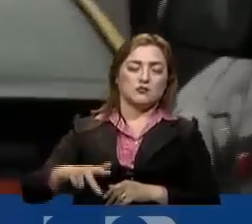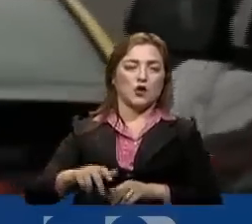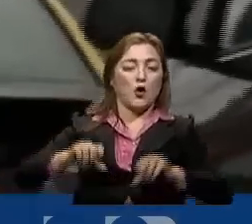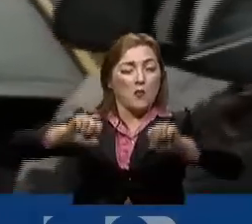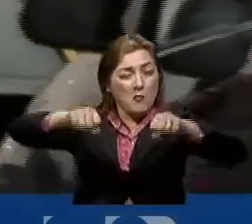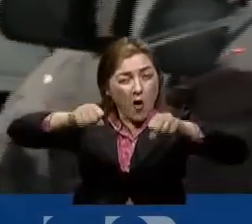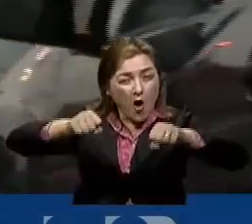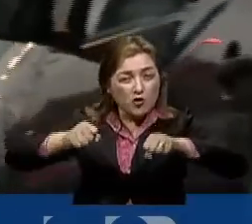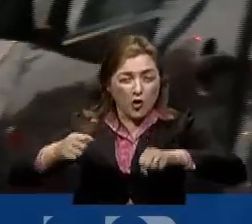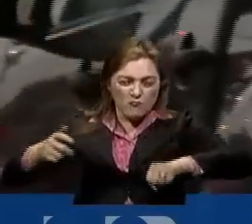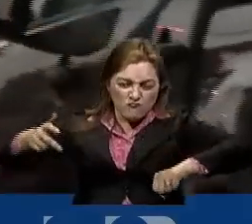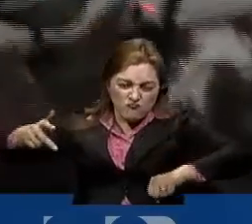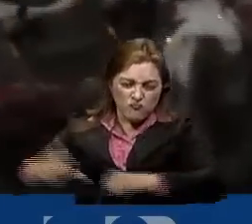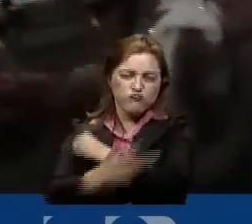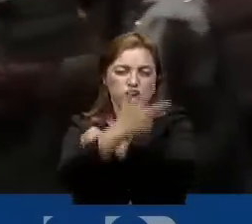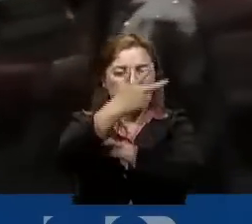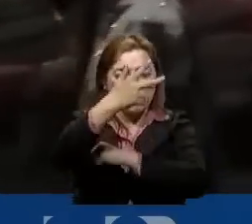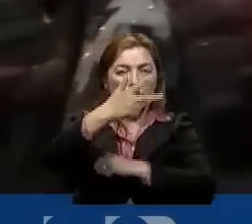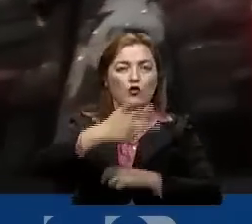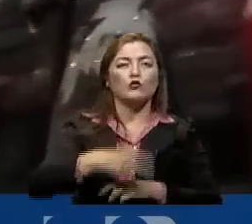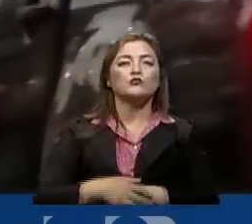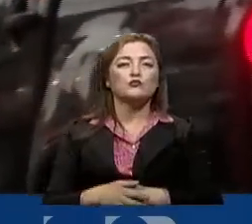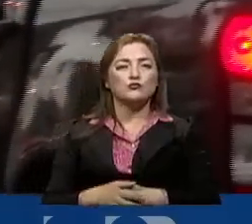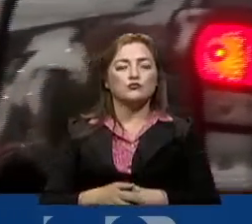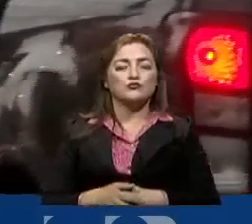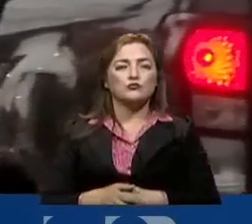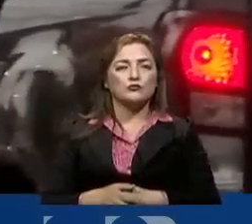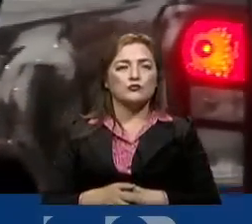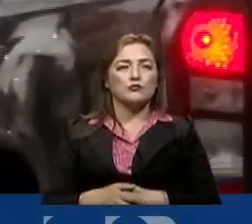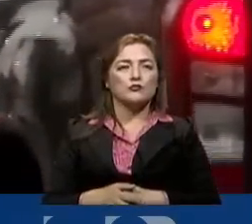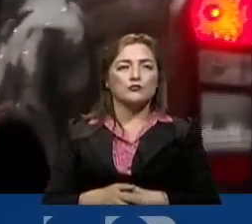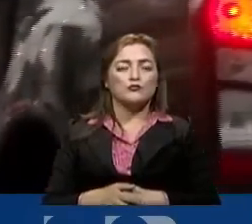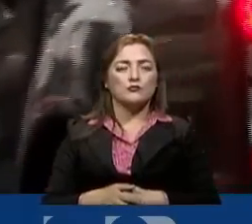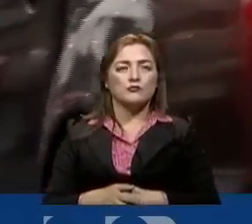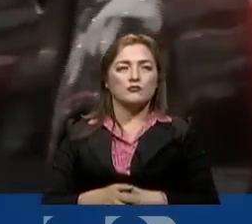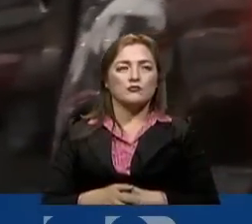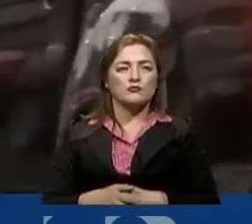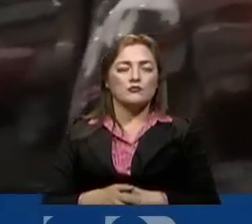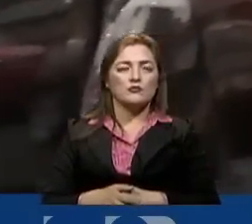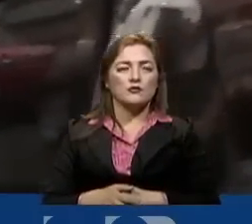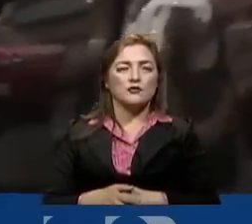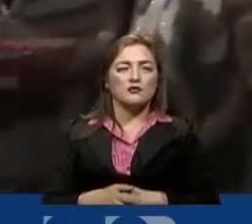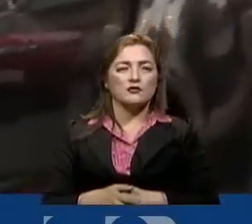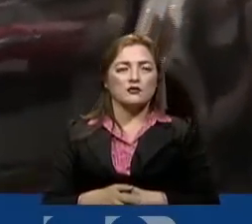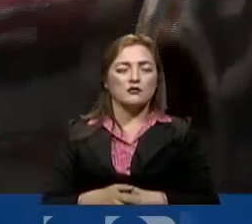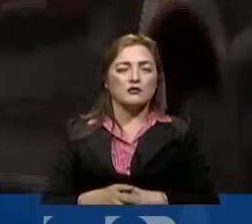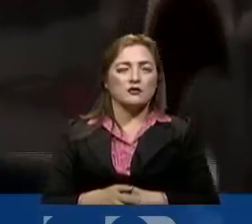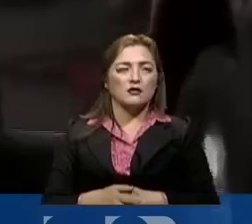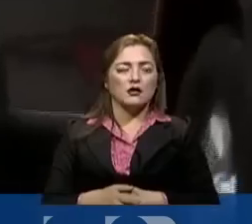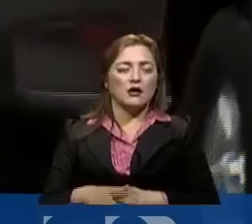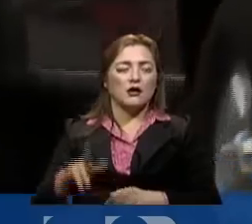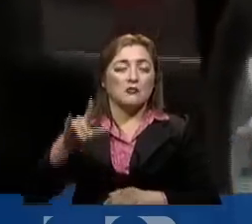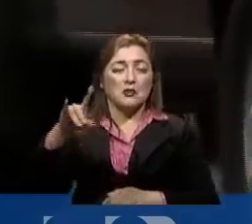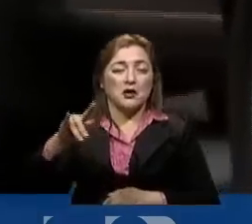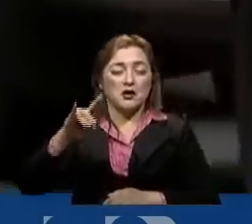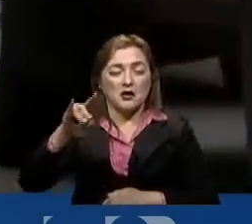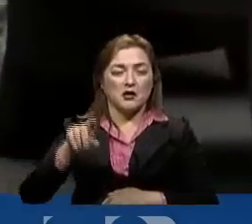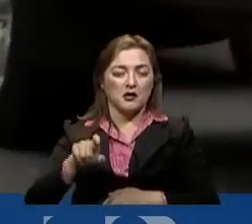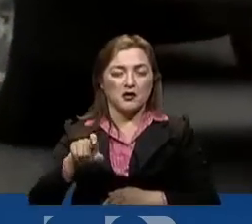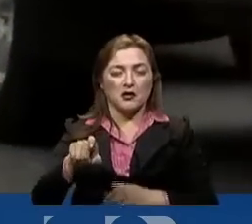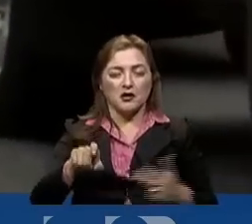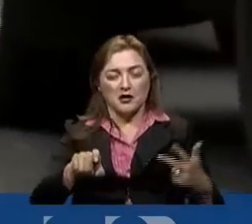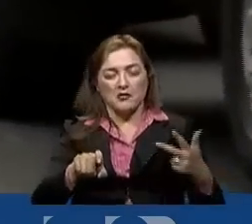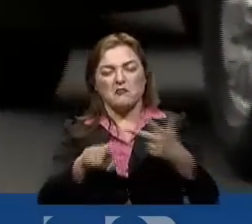pasan a alta velocidad. Ha habido también accidentes con los perritos que ya los han atropellado y los han